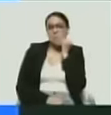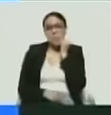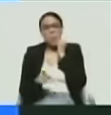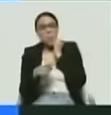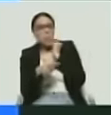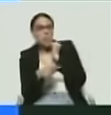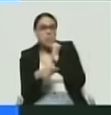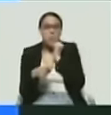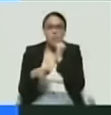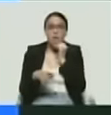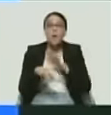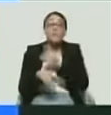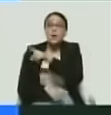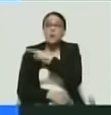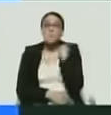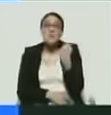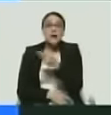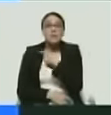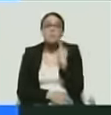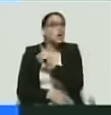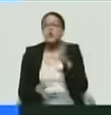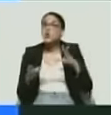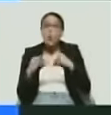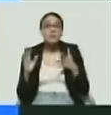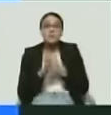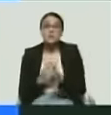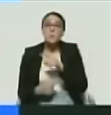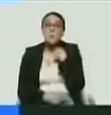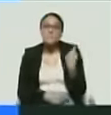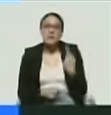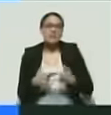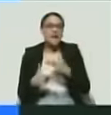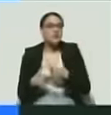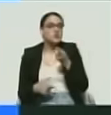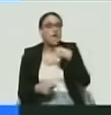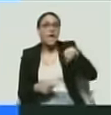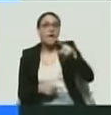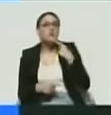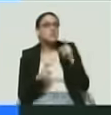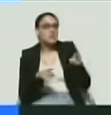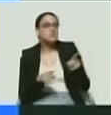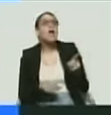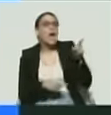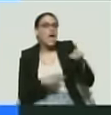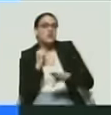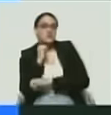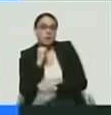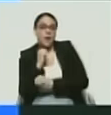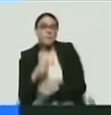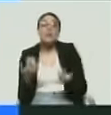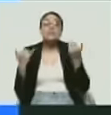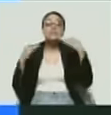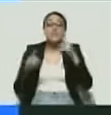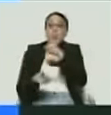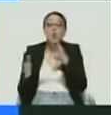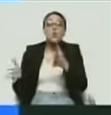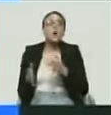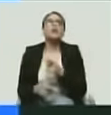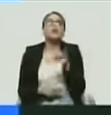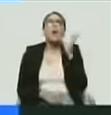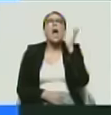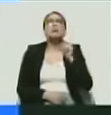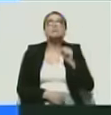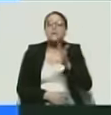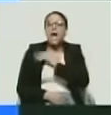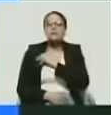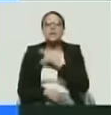canta muchas veces fraude. Las únicas elecciones que ellos reconocen son las elecciones que ellos ganan. Por